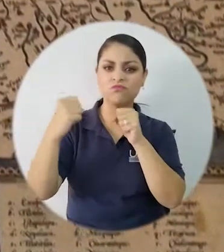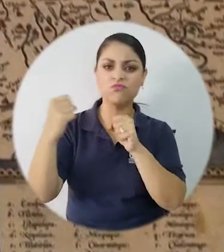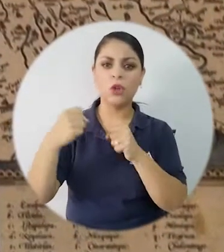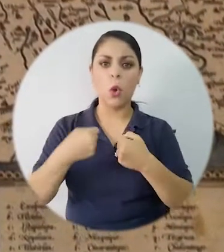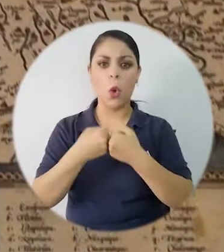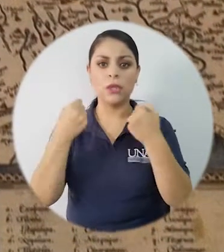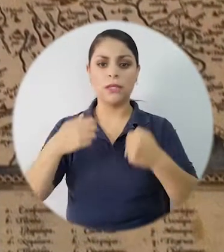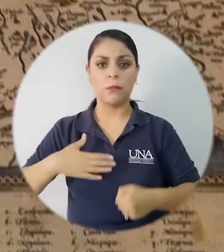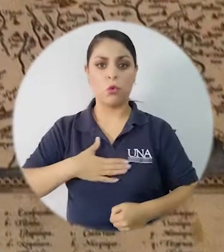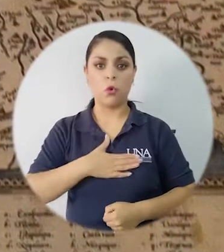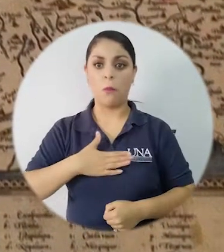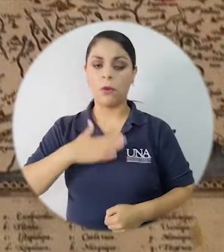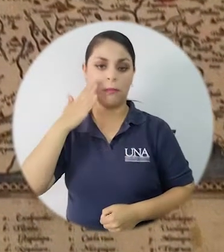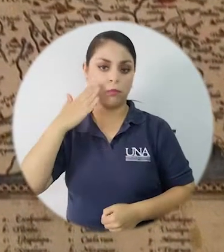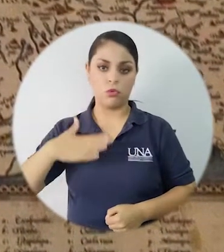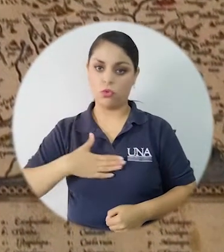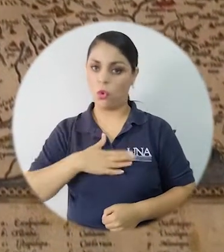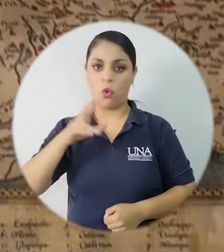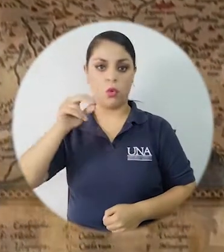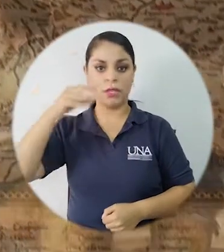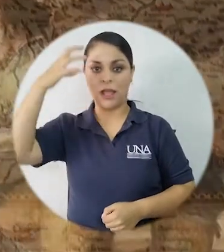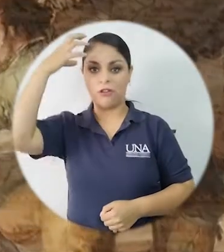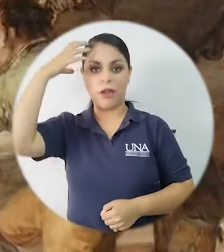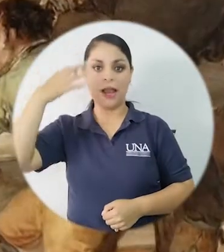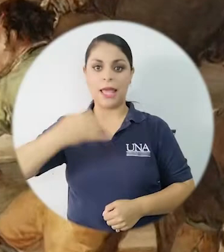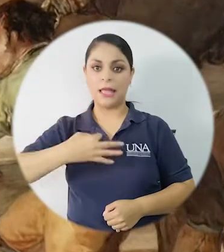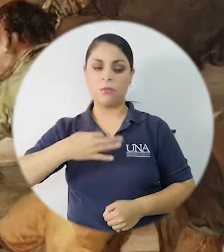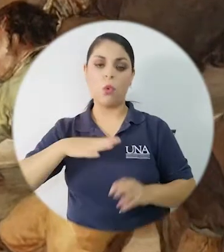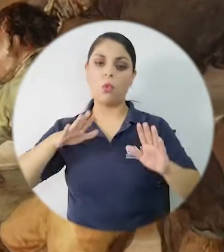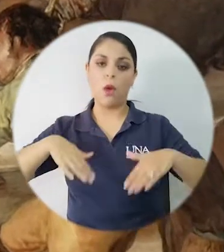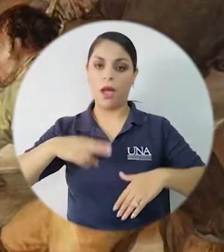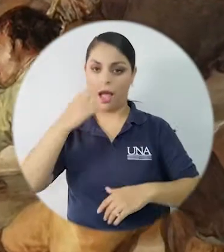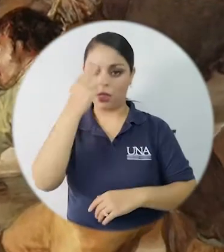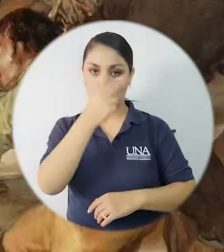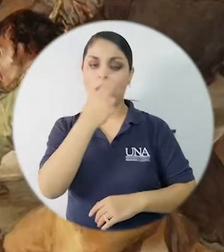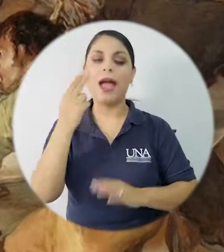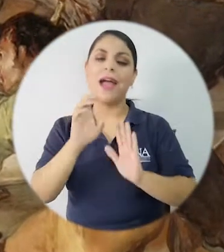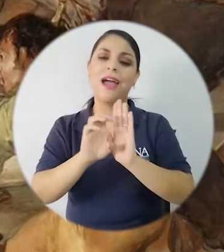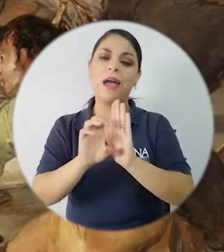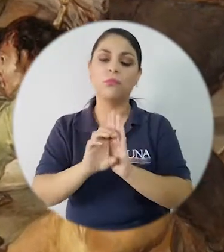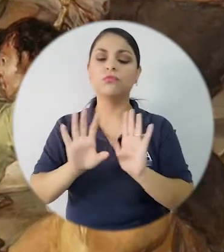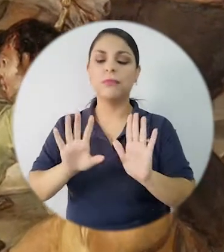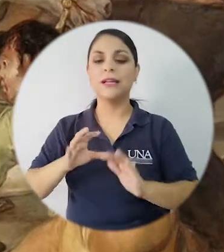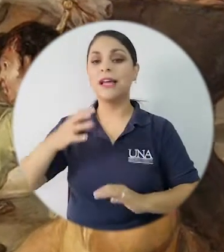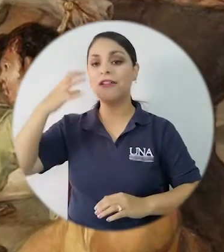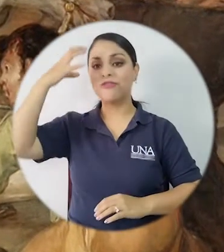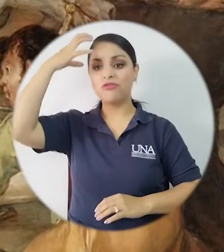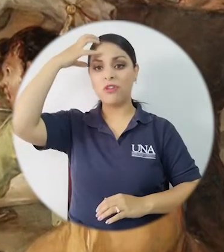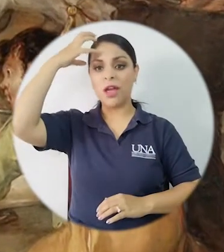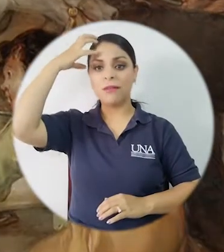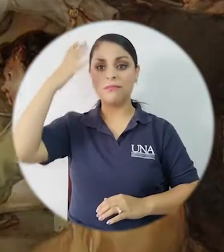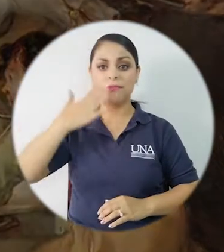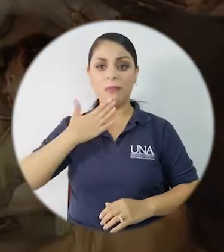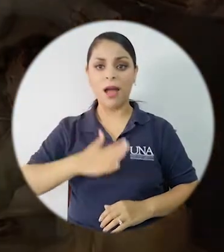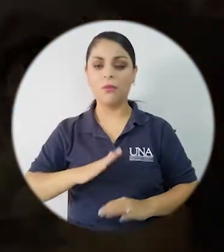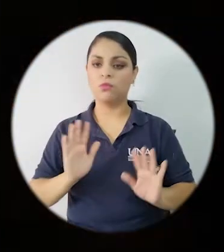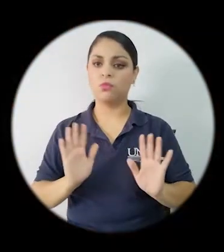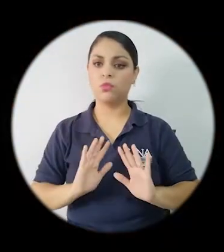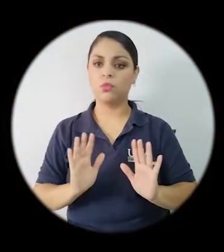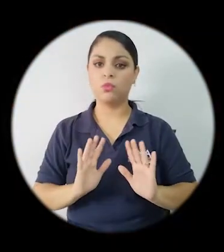combatir a Napoleón porque primero no es el rey legítimo y porque no es católico, por ejemplo, ¿verdad? Entonces el rey no es el